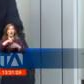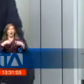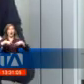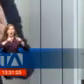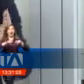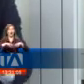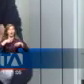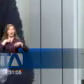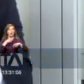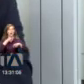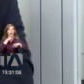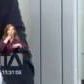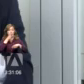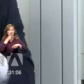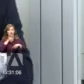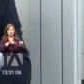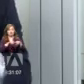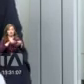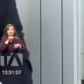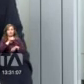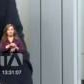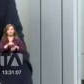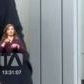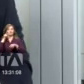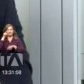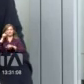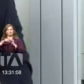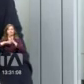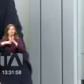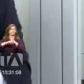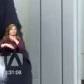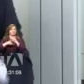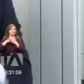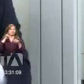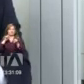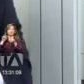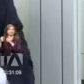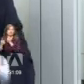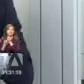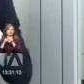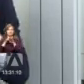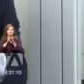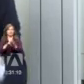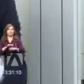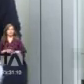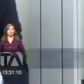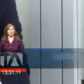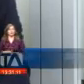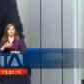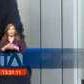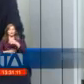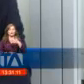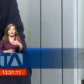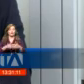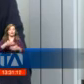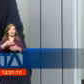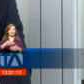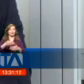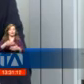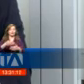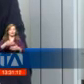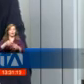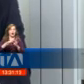que nos vayamos estableciendo con la empresa Odebrecht. No se trata aquí de romper un proceso